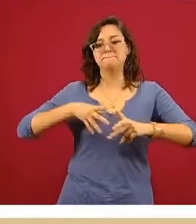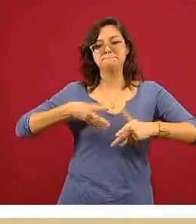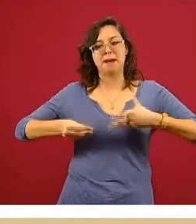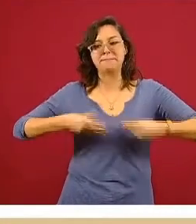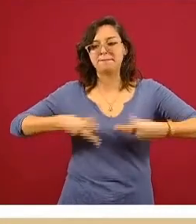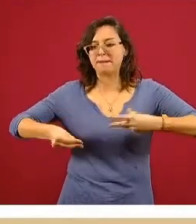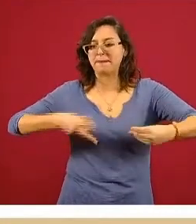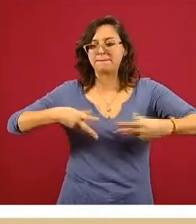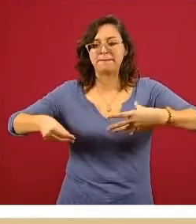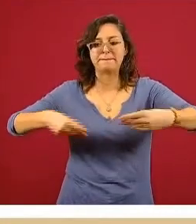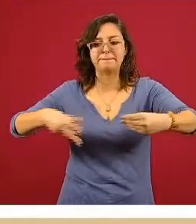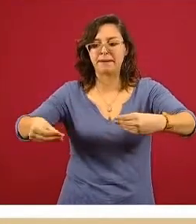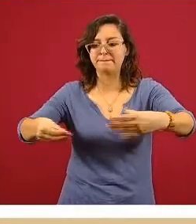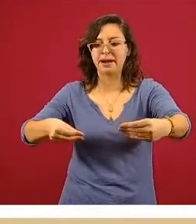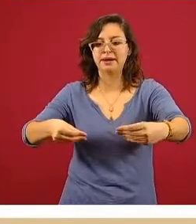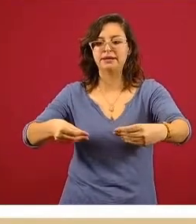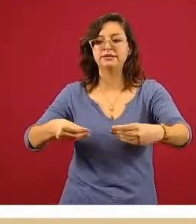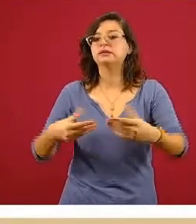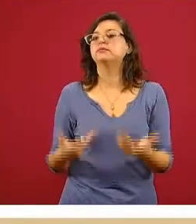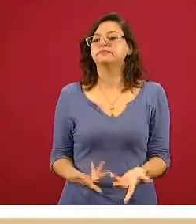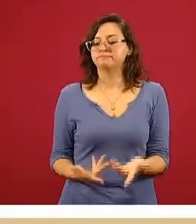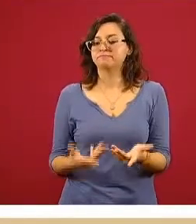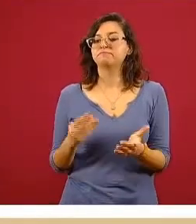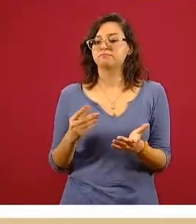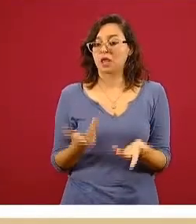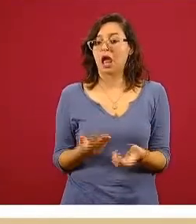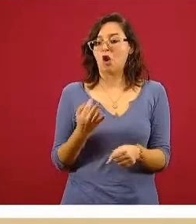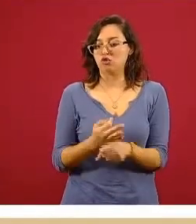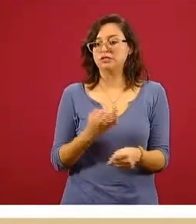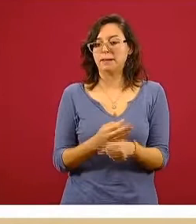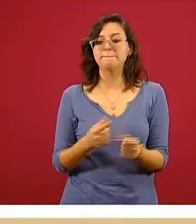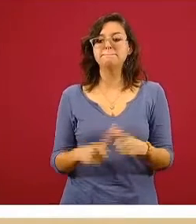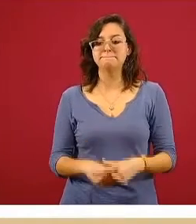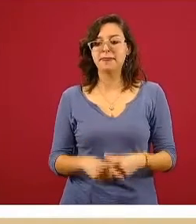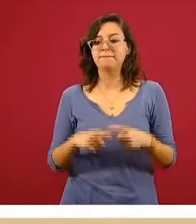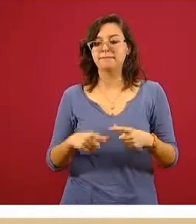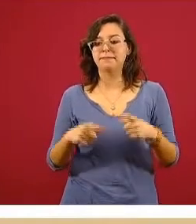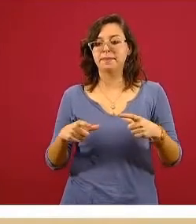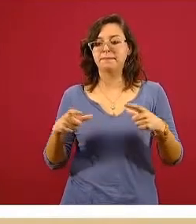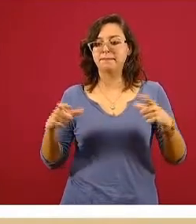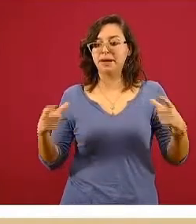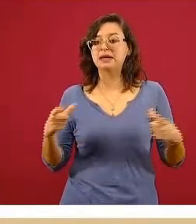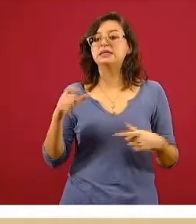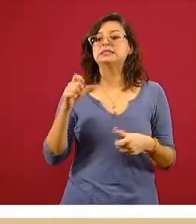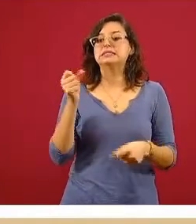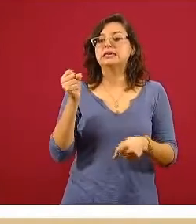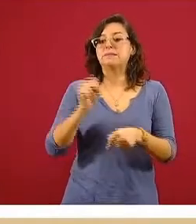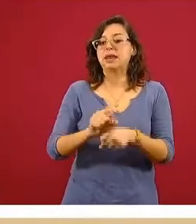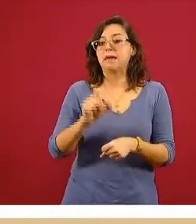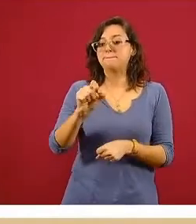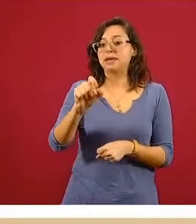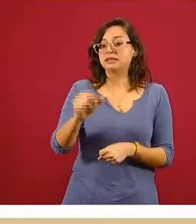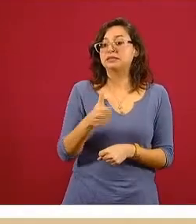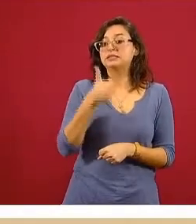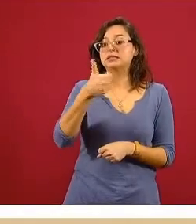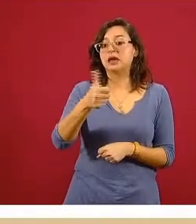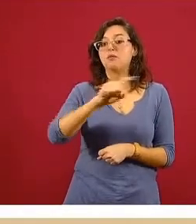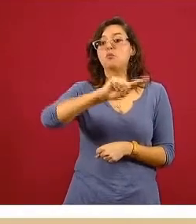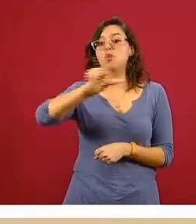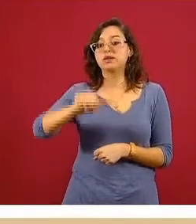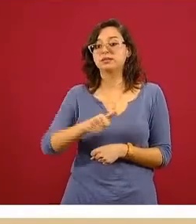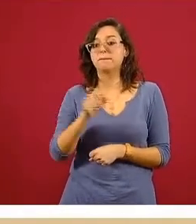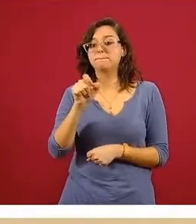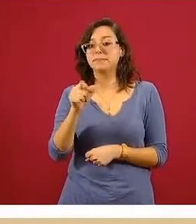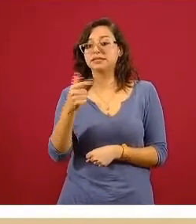más importante, la cual se mantiene con una tendencia ascendente hasta la 26, demostrando un ligero decremento en